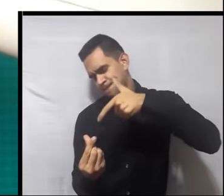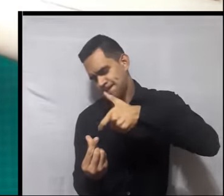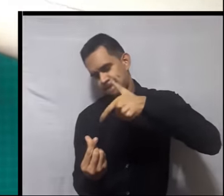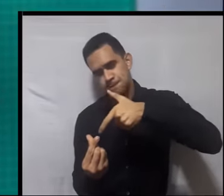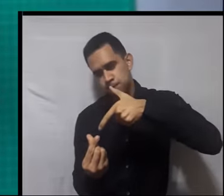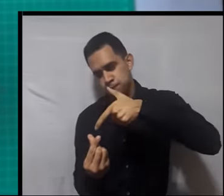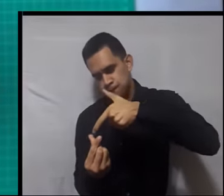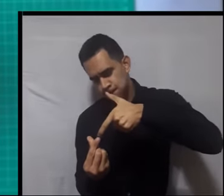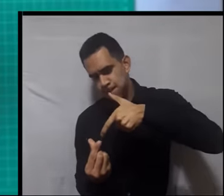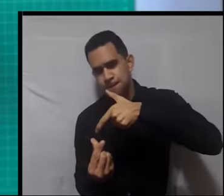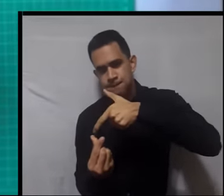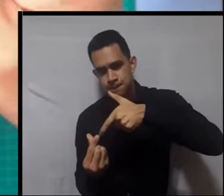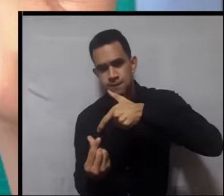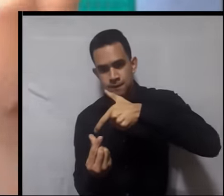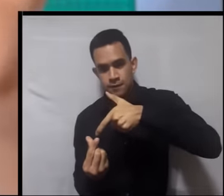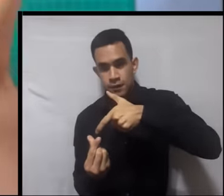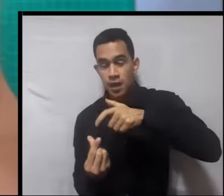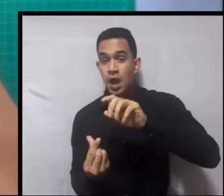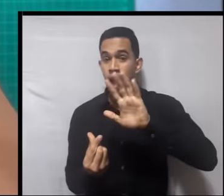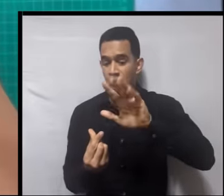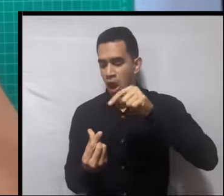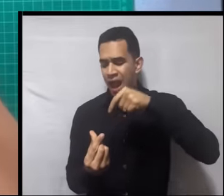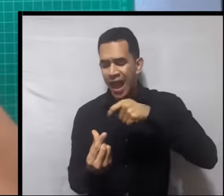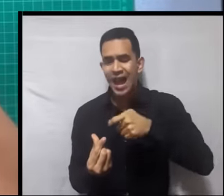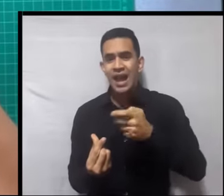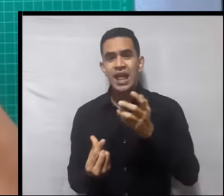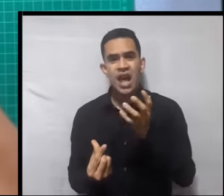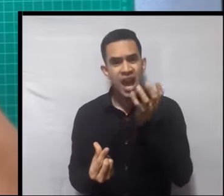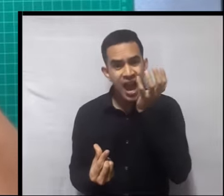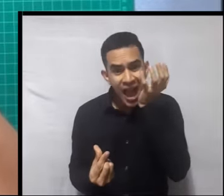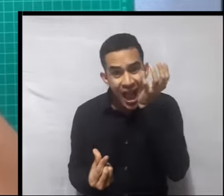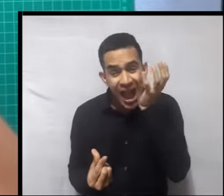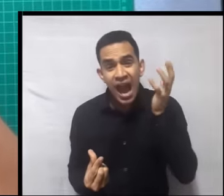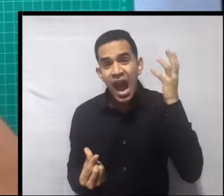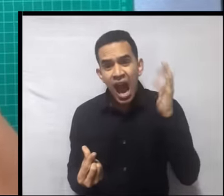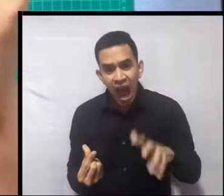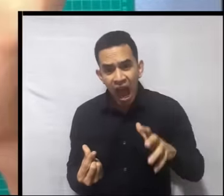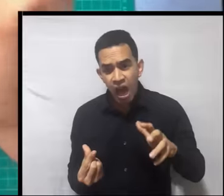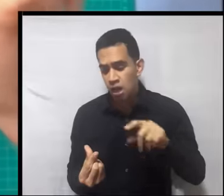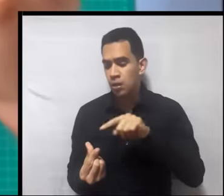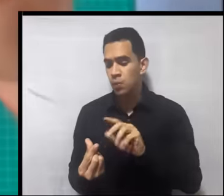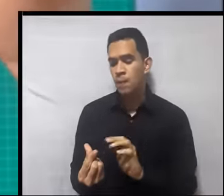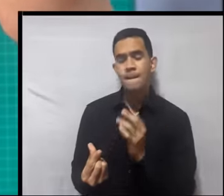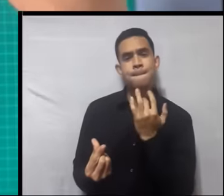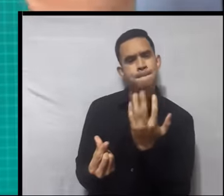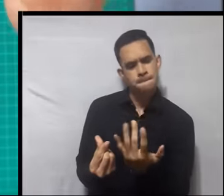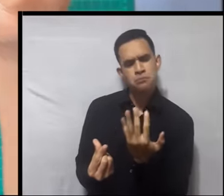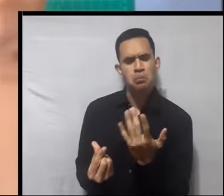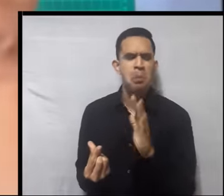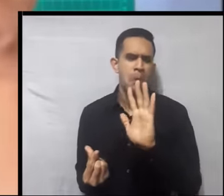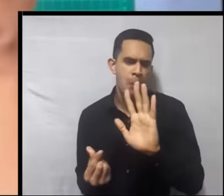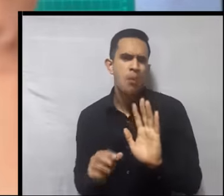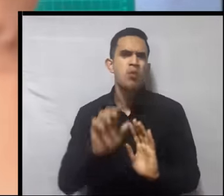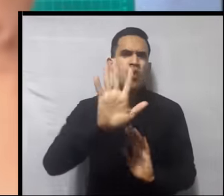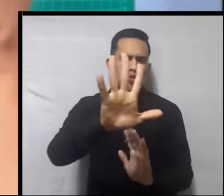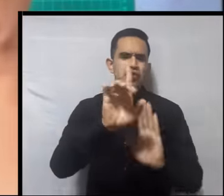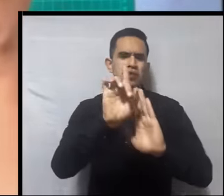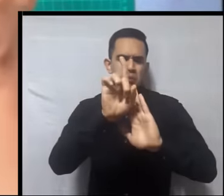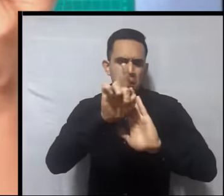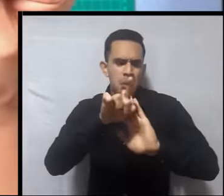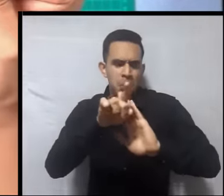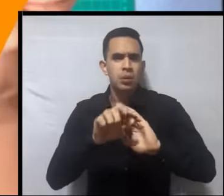Como estoy utilizando silicona caliente, voy a dejar aproximadamente 5 minutos para que se